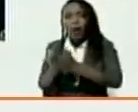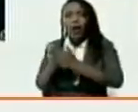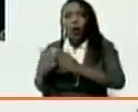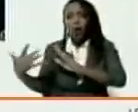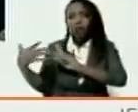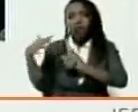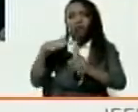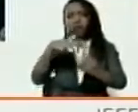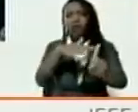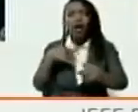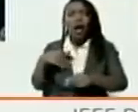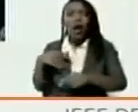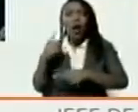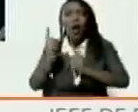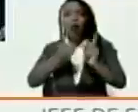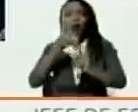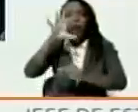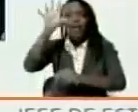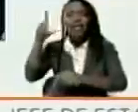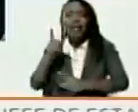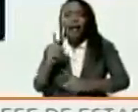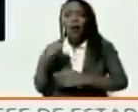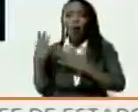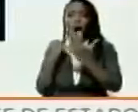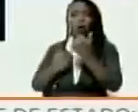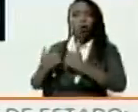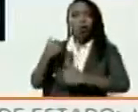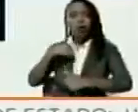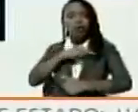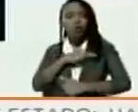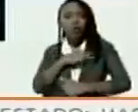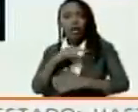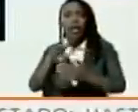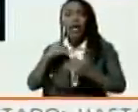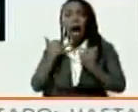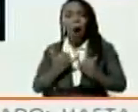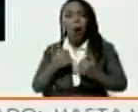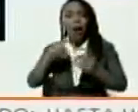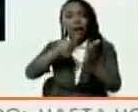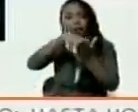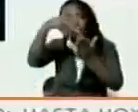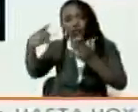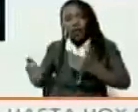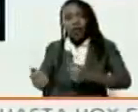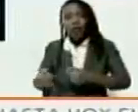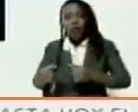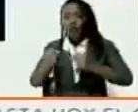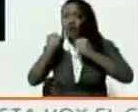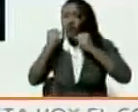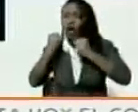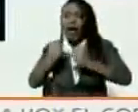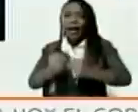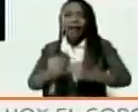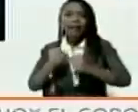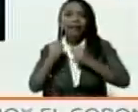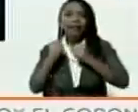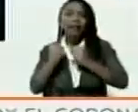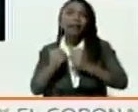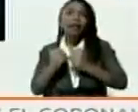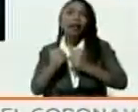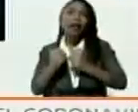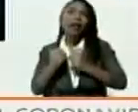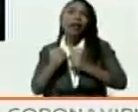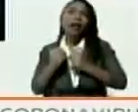los países que nos van a comprar. Y ahora, bueno, la caída abrupta de, en el caso